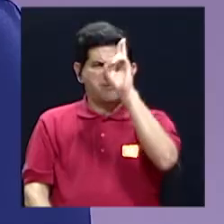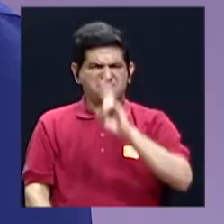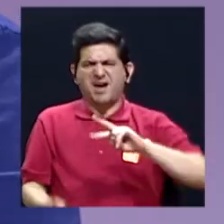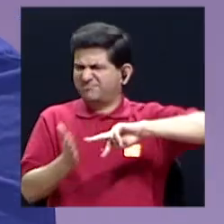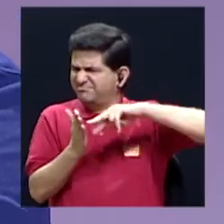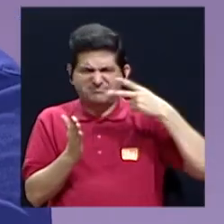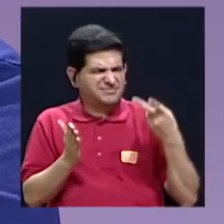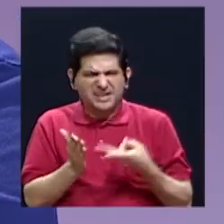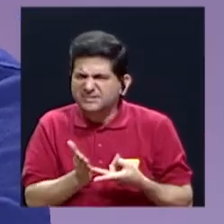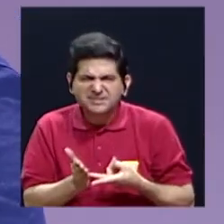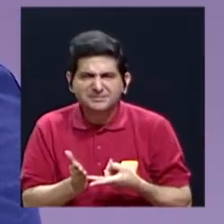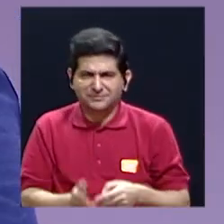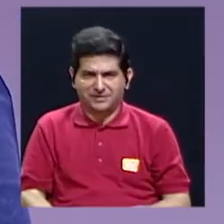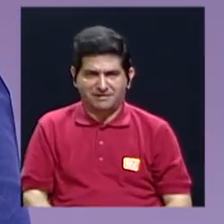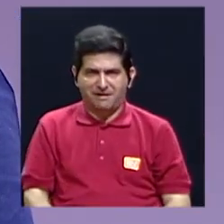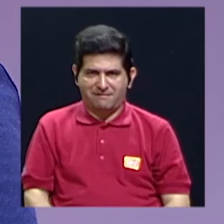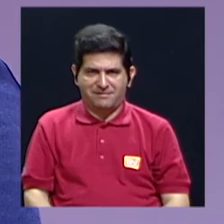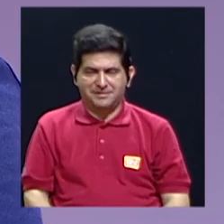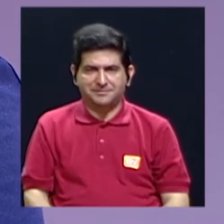se refiere? ¿Qué?